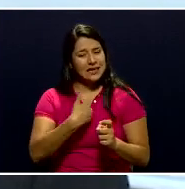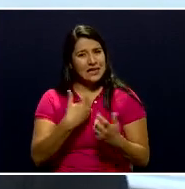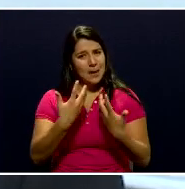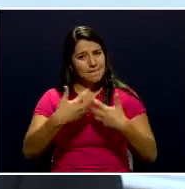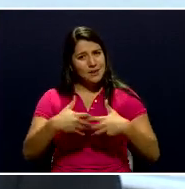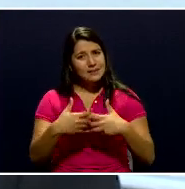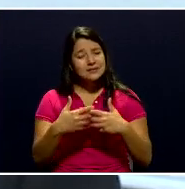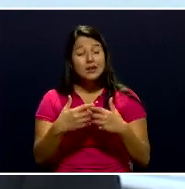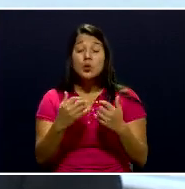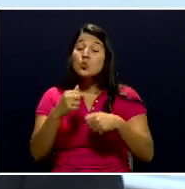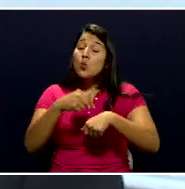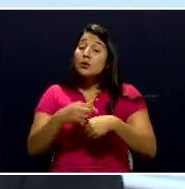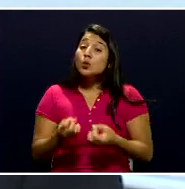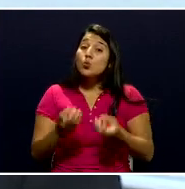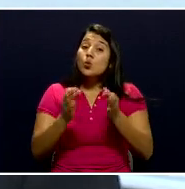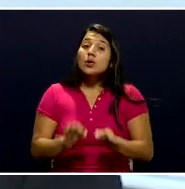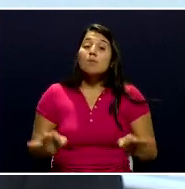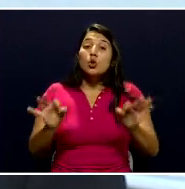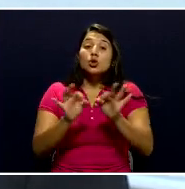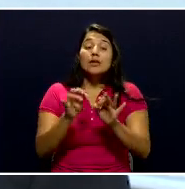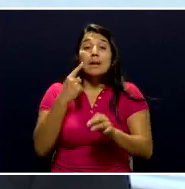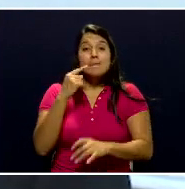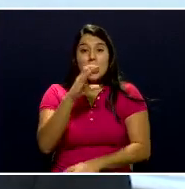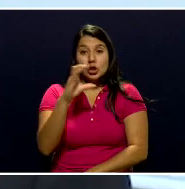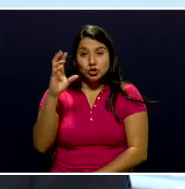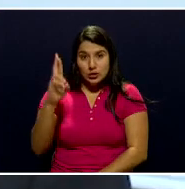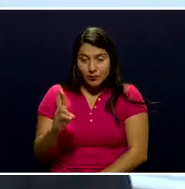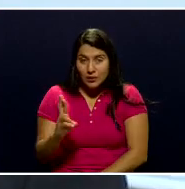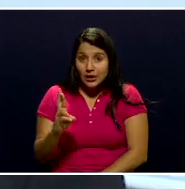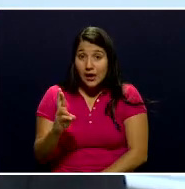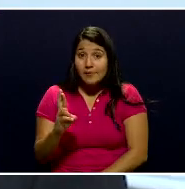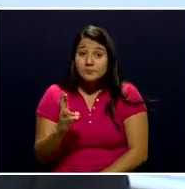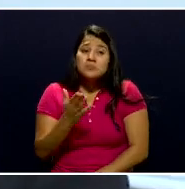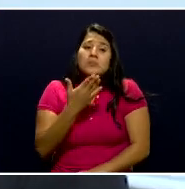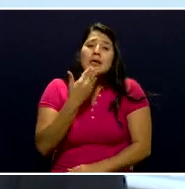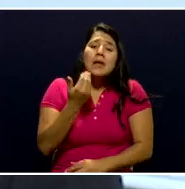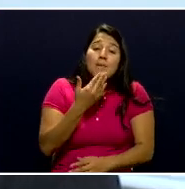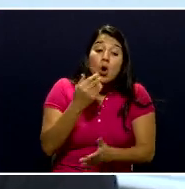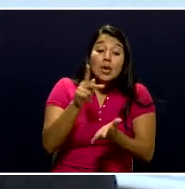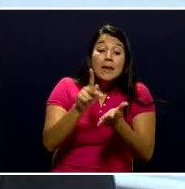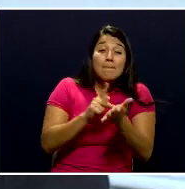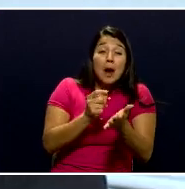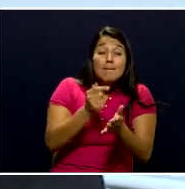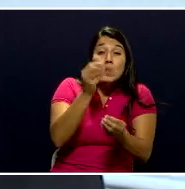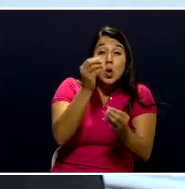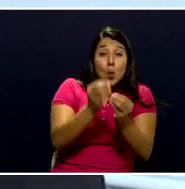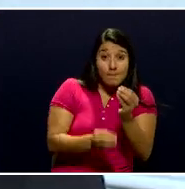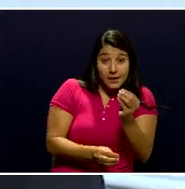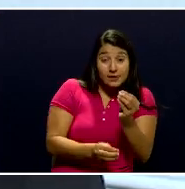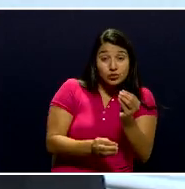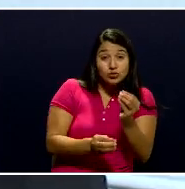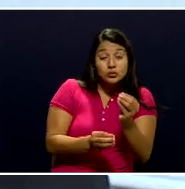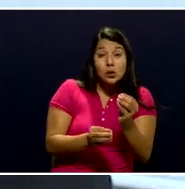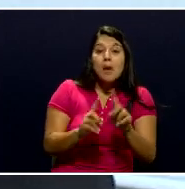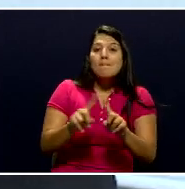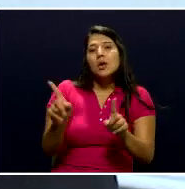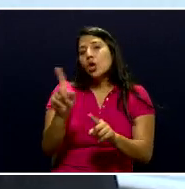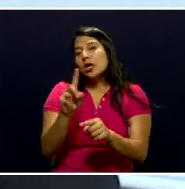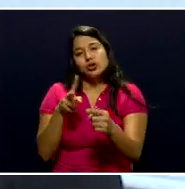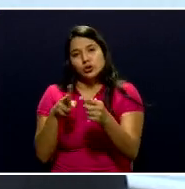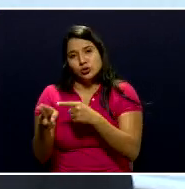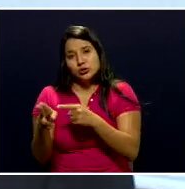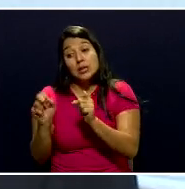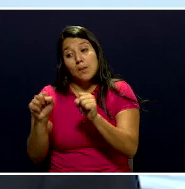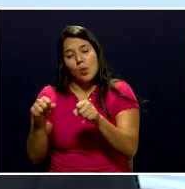crucial para Costa Rica. Es preferible que los empleados se lleven un poquito menos de dinero para la casa, pero que